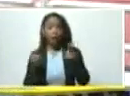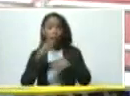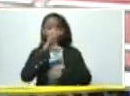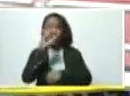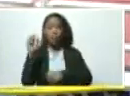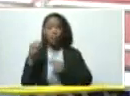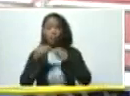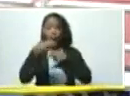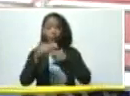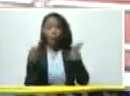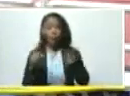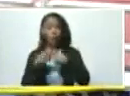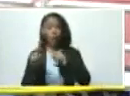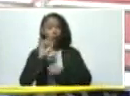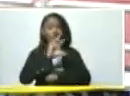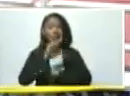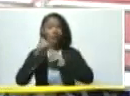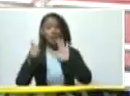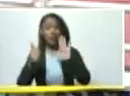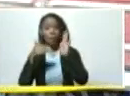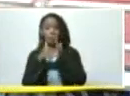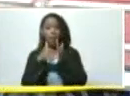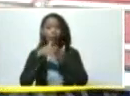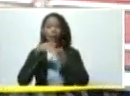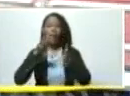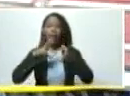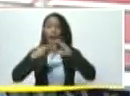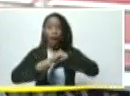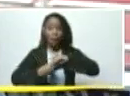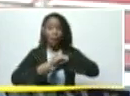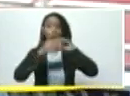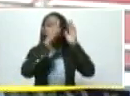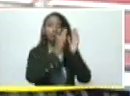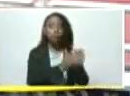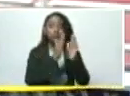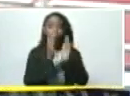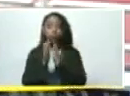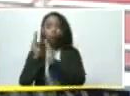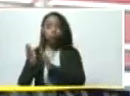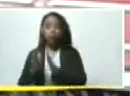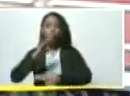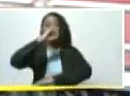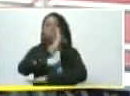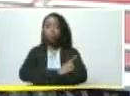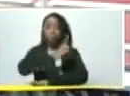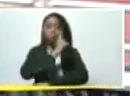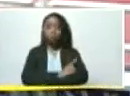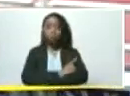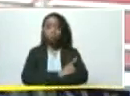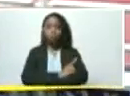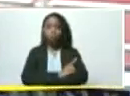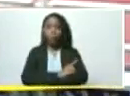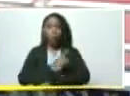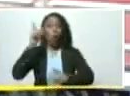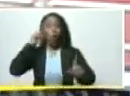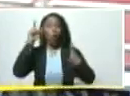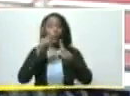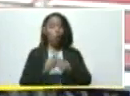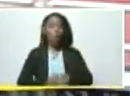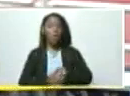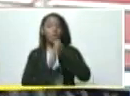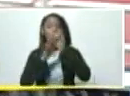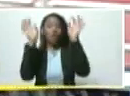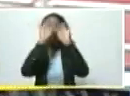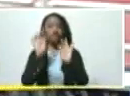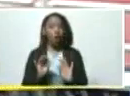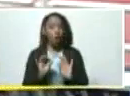hectáreas, pero son 36.000 CLAP organizados, disciplinados, con método, con liderazgo,